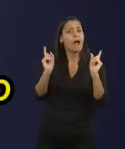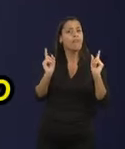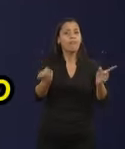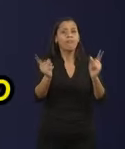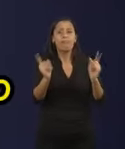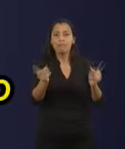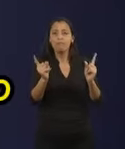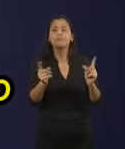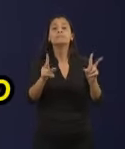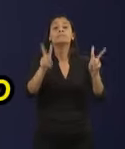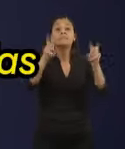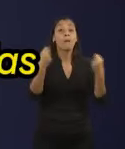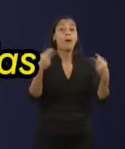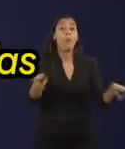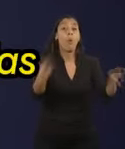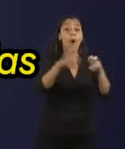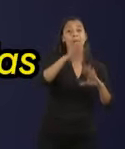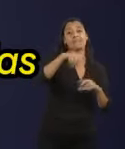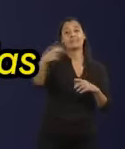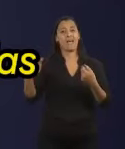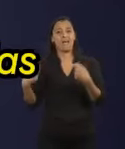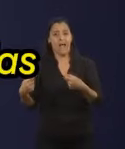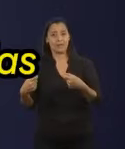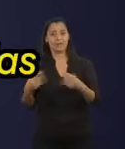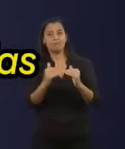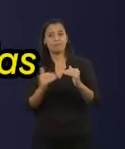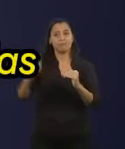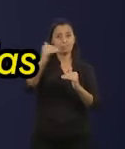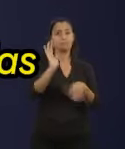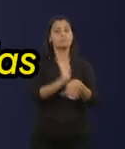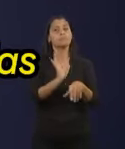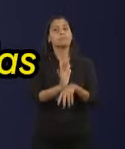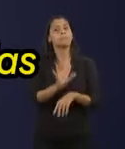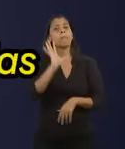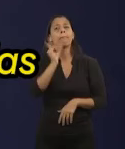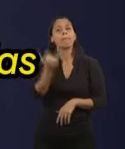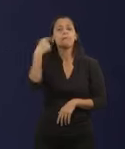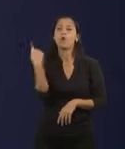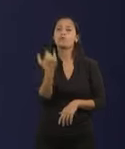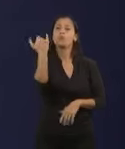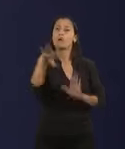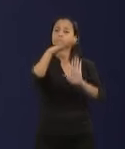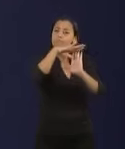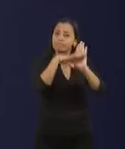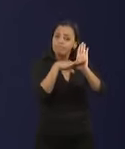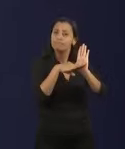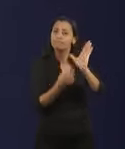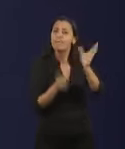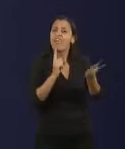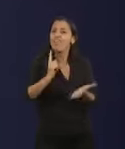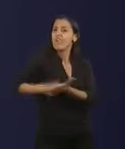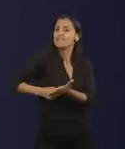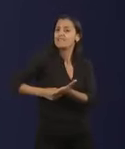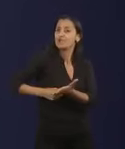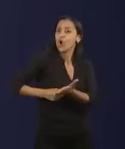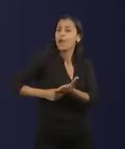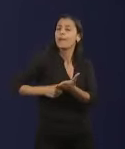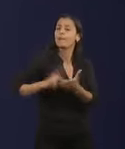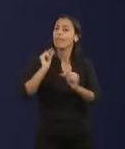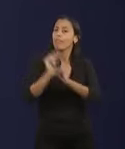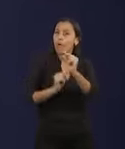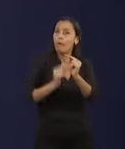hecho lo lo lo hemos dicho no en la evolución de la de las medidas que hemos tomado se fue